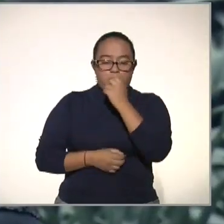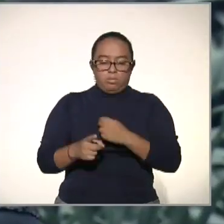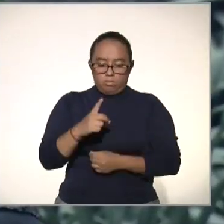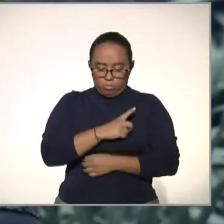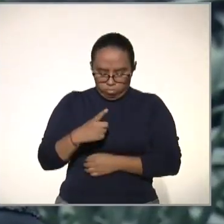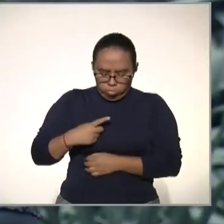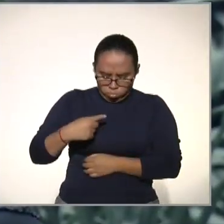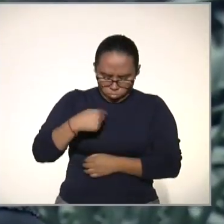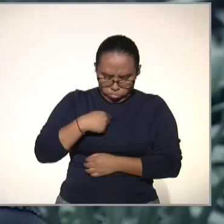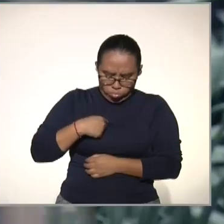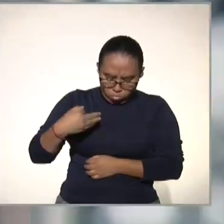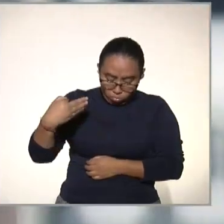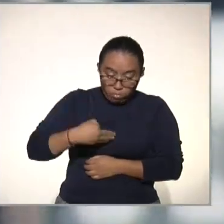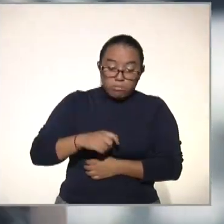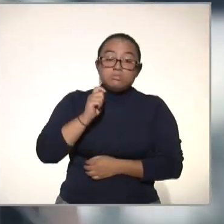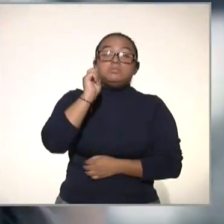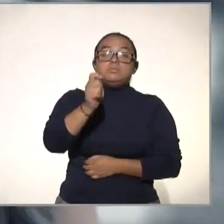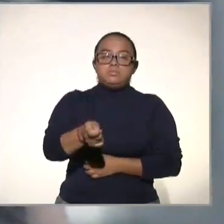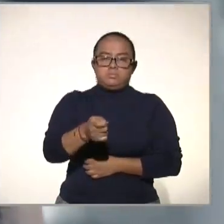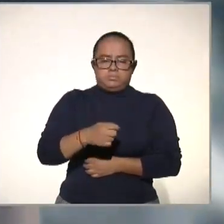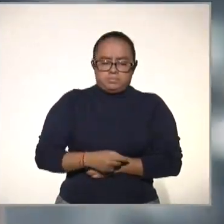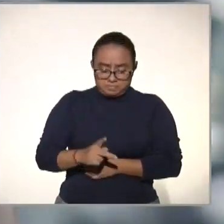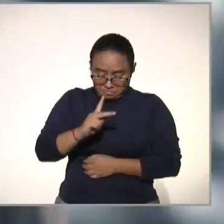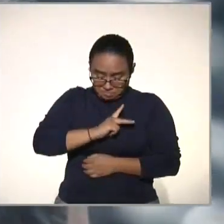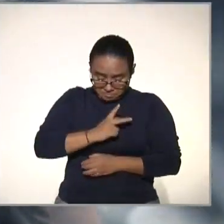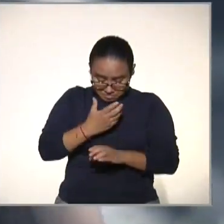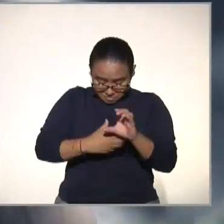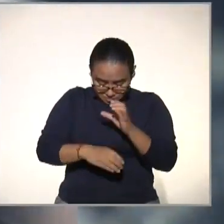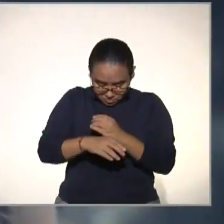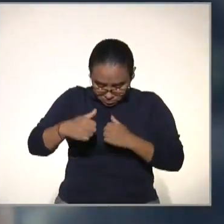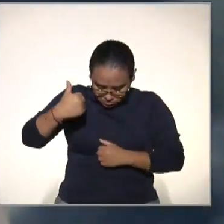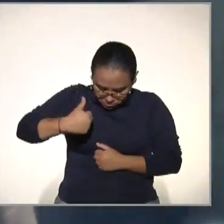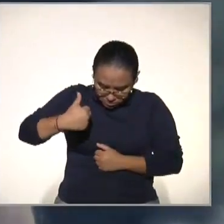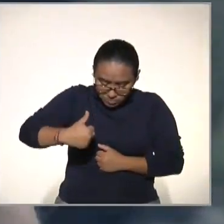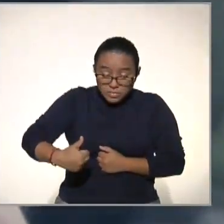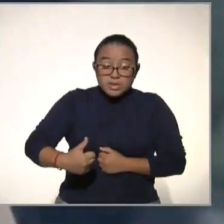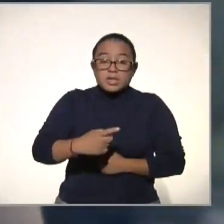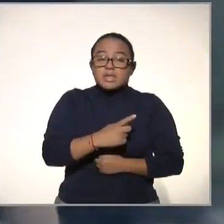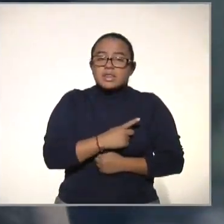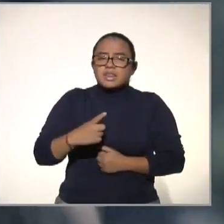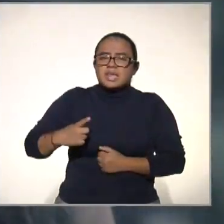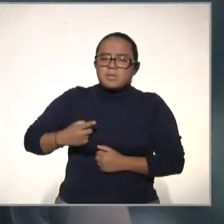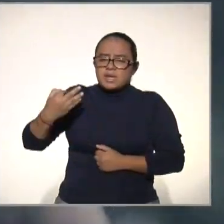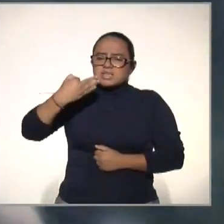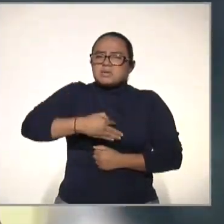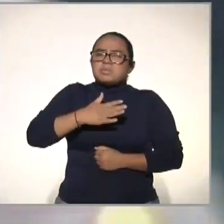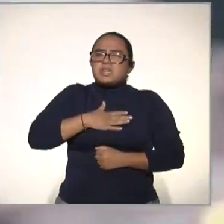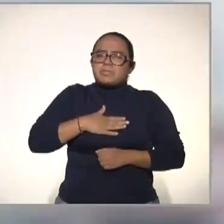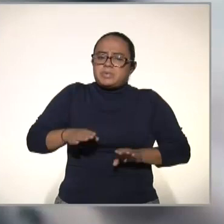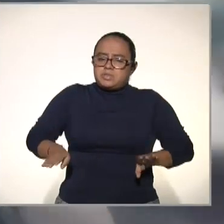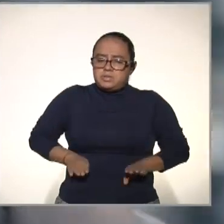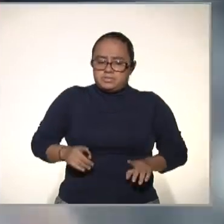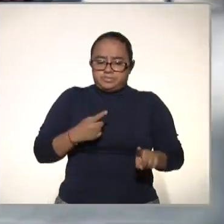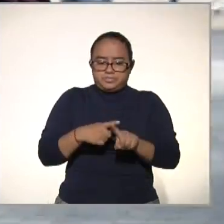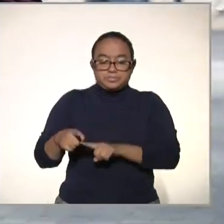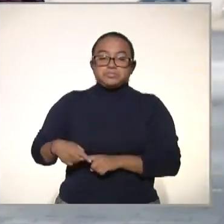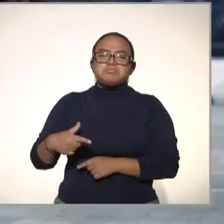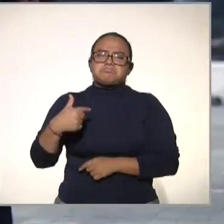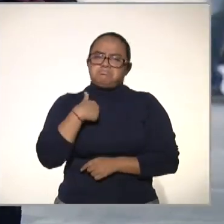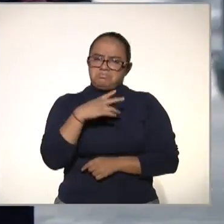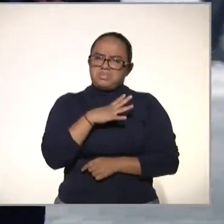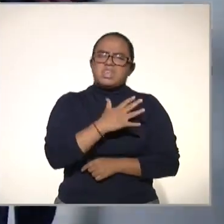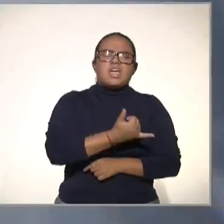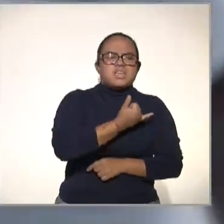Aceptarse a uno mismo implica reconocer cada una de las facetas que componen nuestro yo, ver nuestros